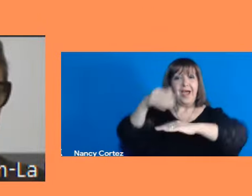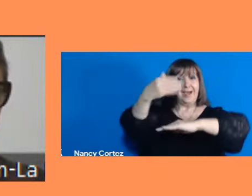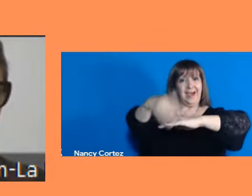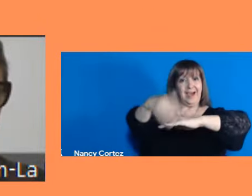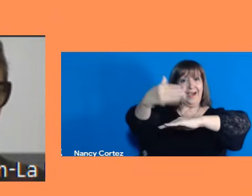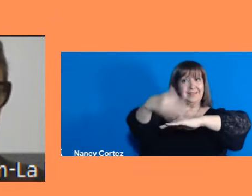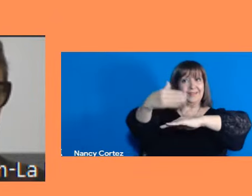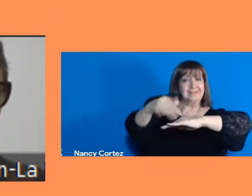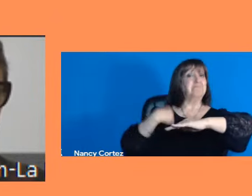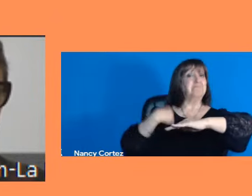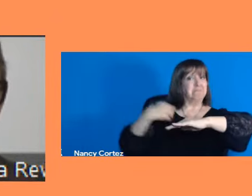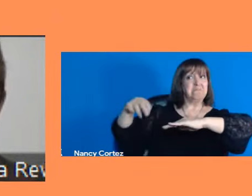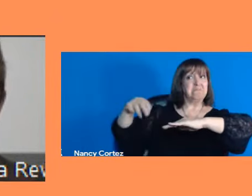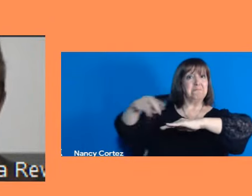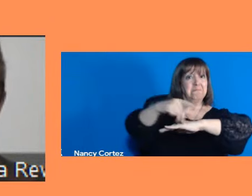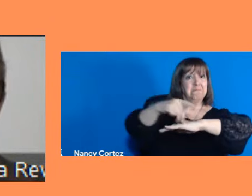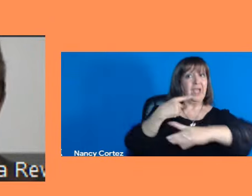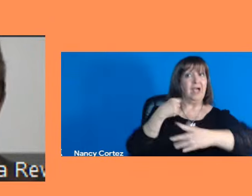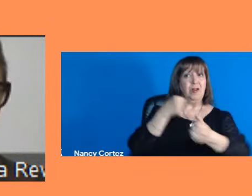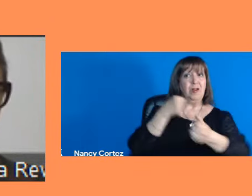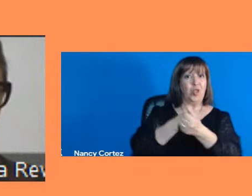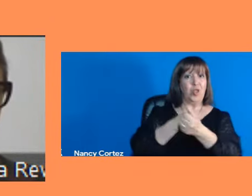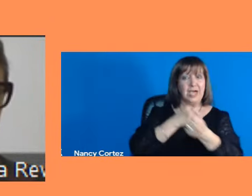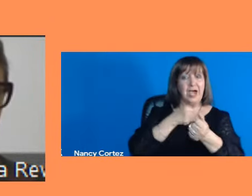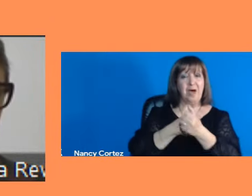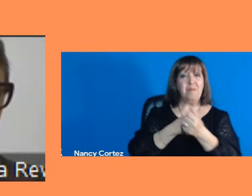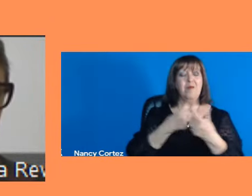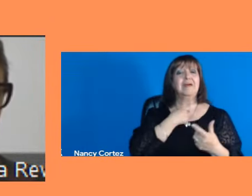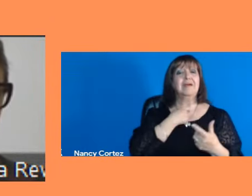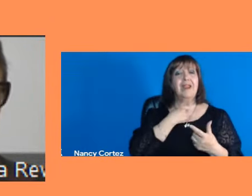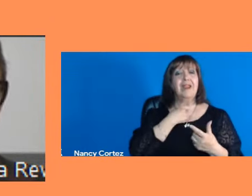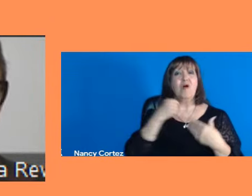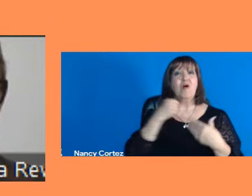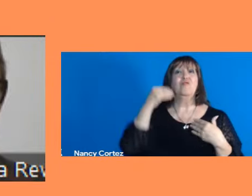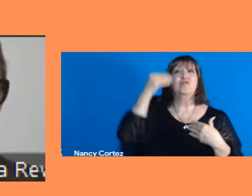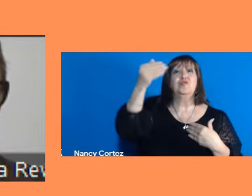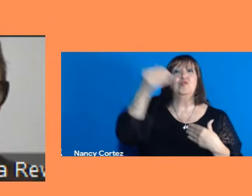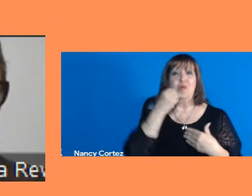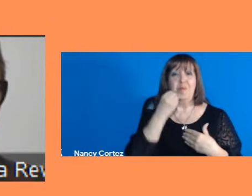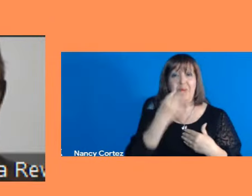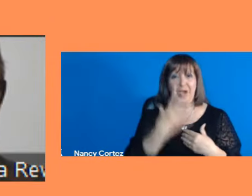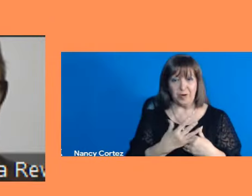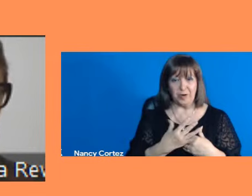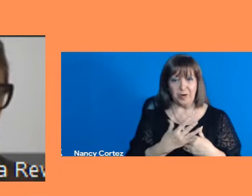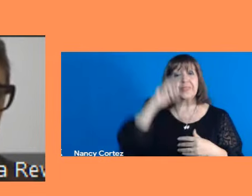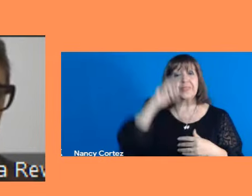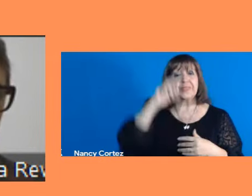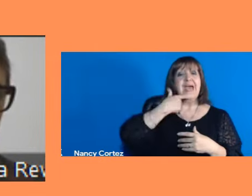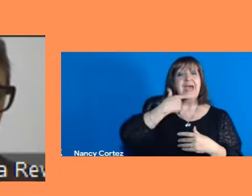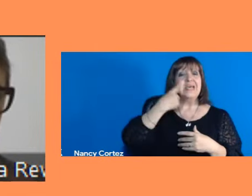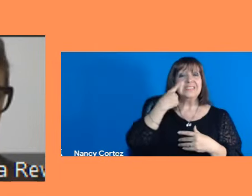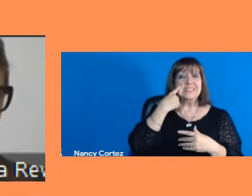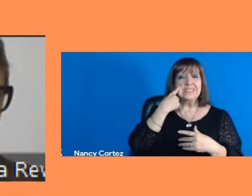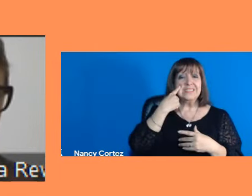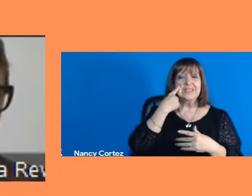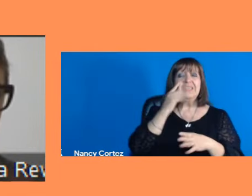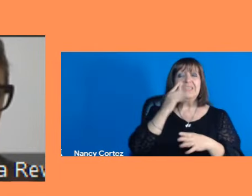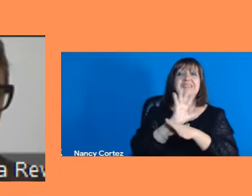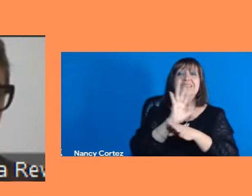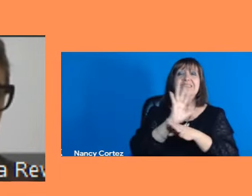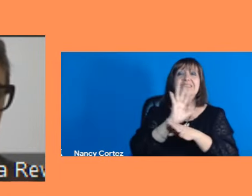y dibujamos futuro. Con ESI, construir desde el amor y el deseo es posible. La ESI nos